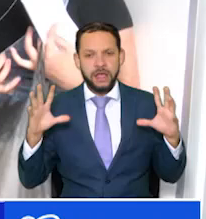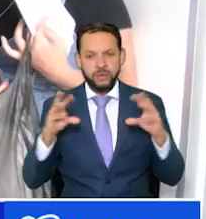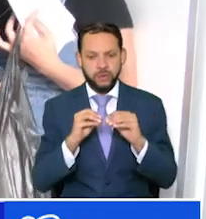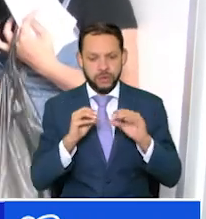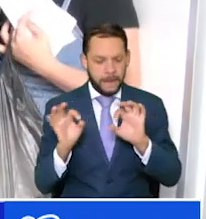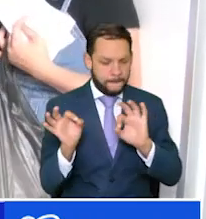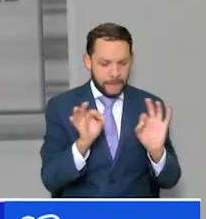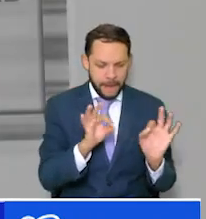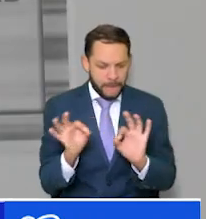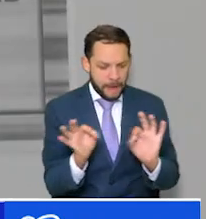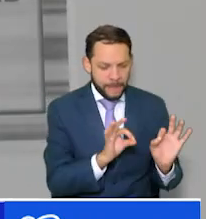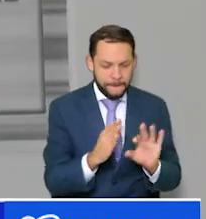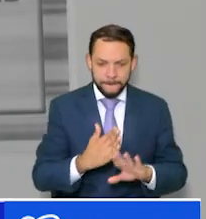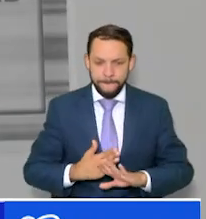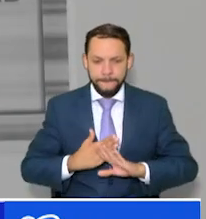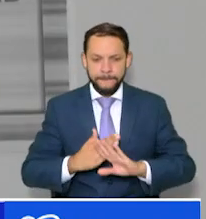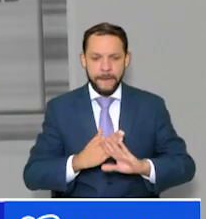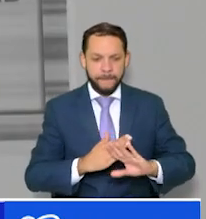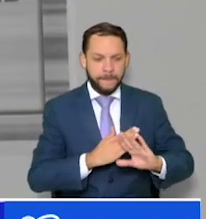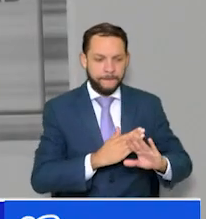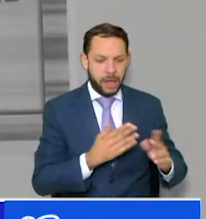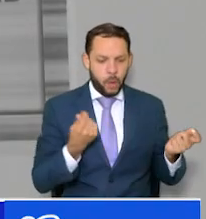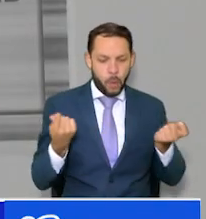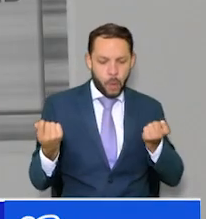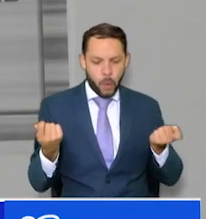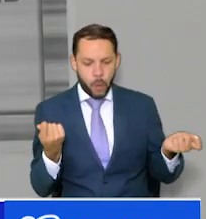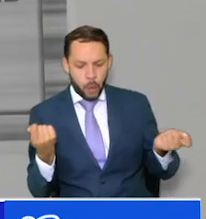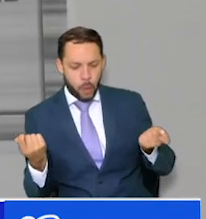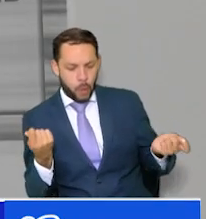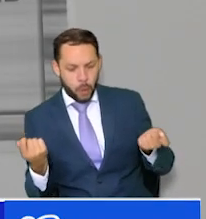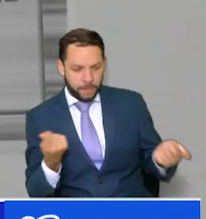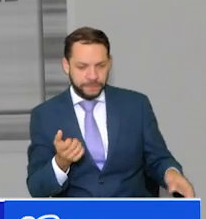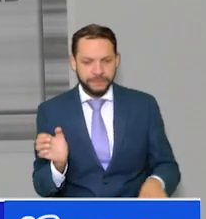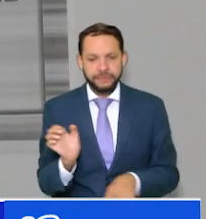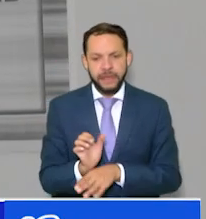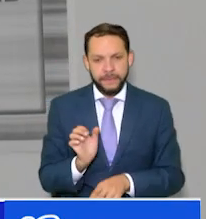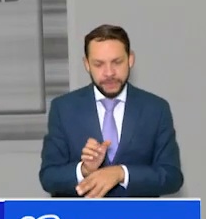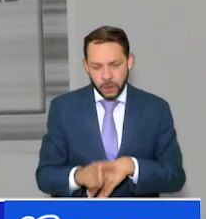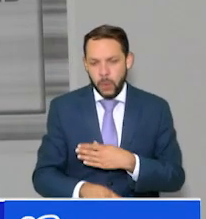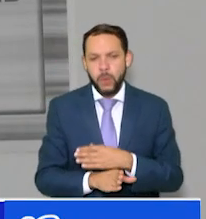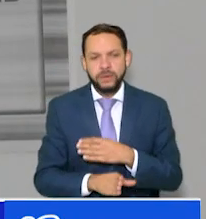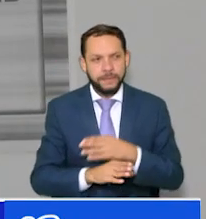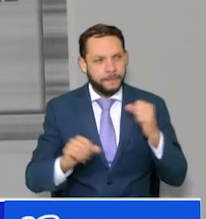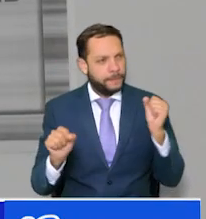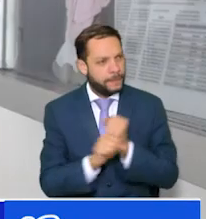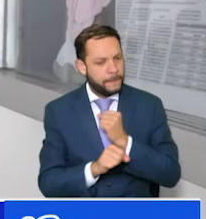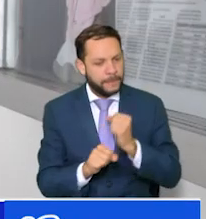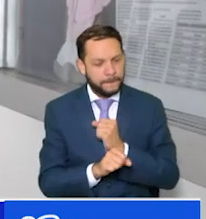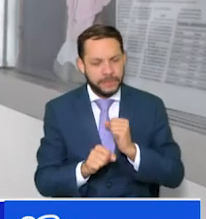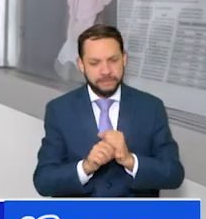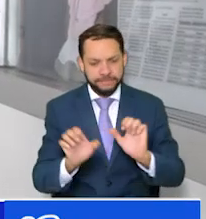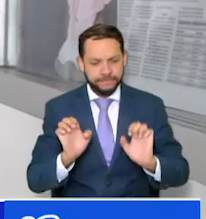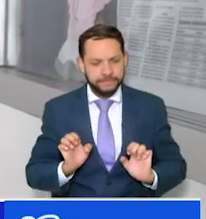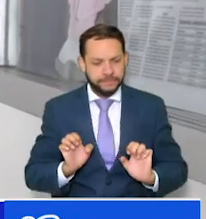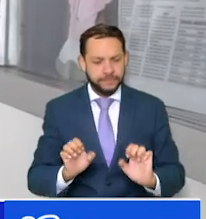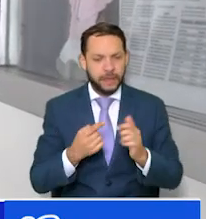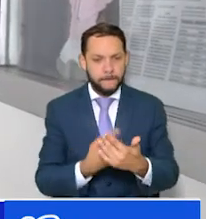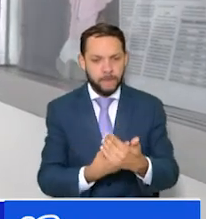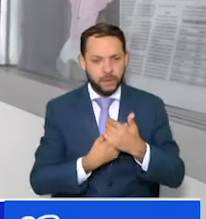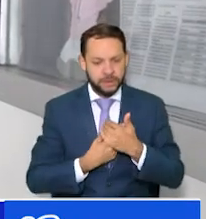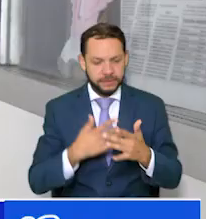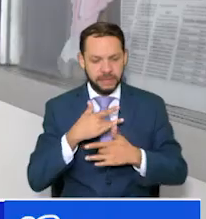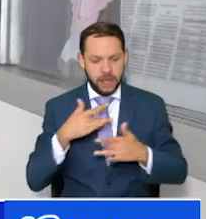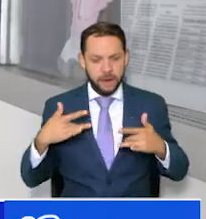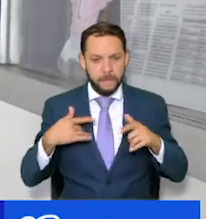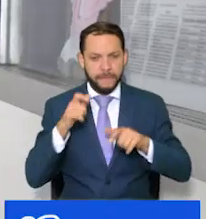activamente en estas medidas de prevención y control mientras las autoridades continúan trabajando para contener el brote y proteger la salud de